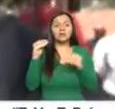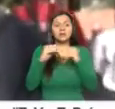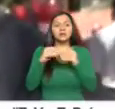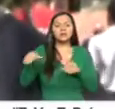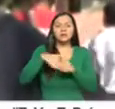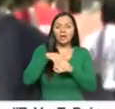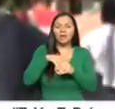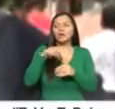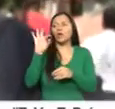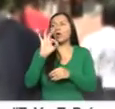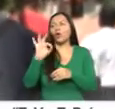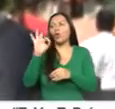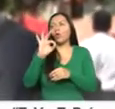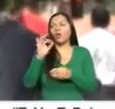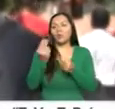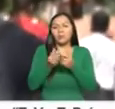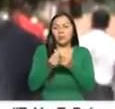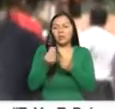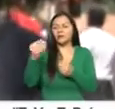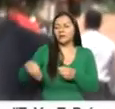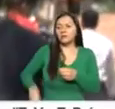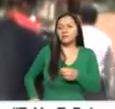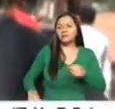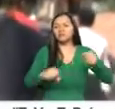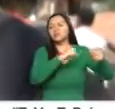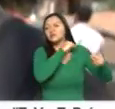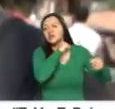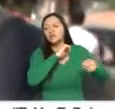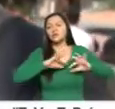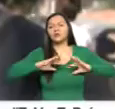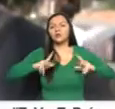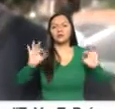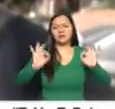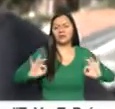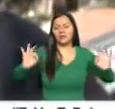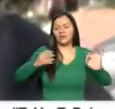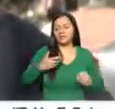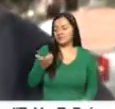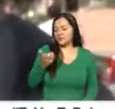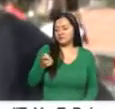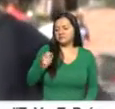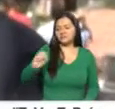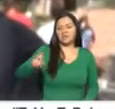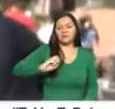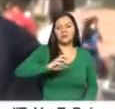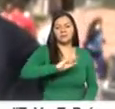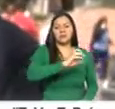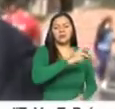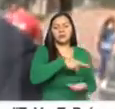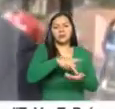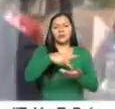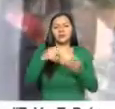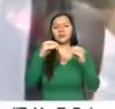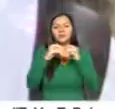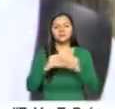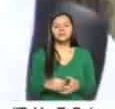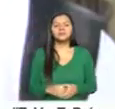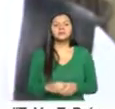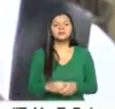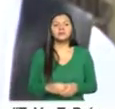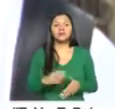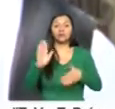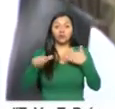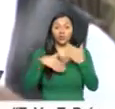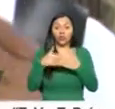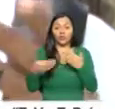que tenerlo físicamente, porque puedes evitar varios robos y se te hace mucho más fácil el manejo en grandes cantidades. ¿Sí? Todo lo que facilite y